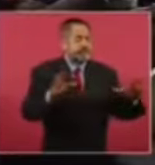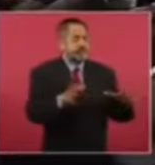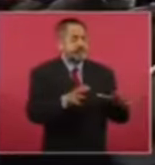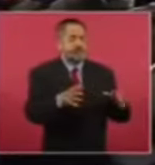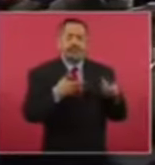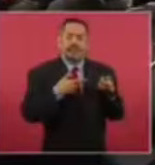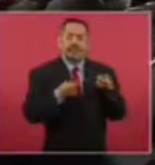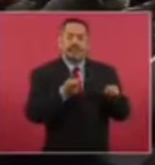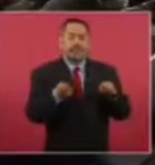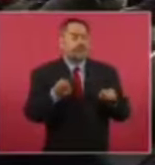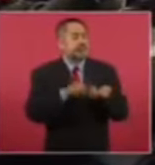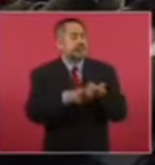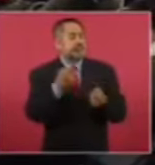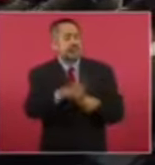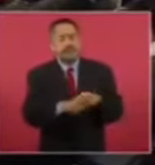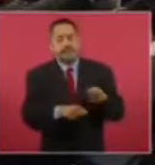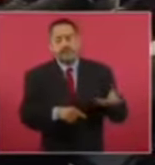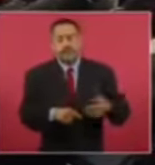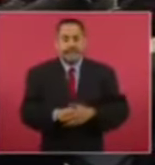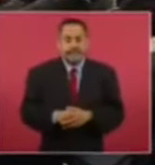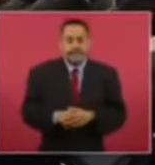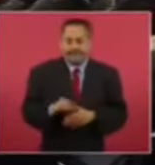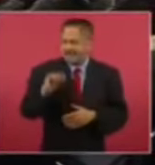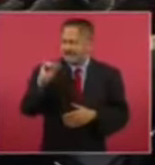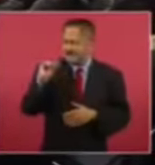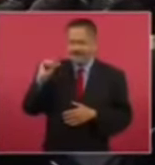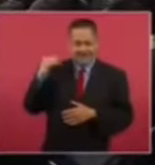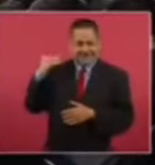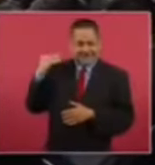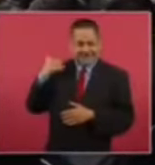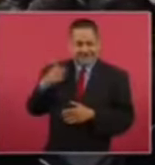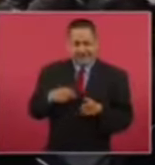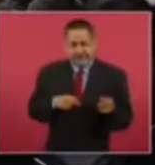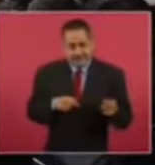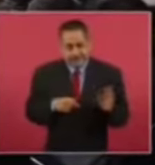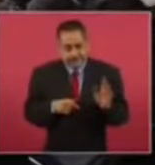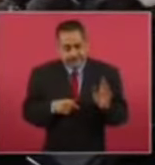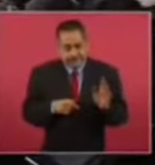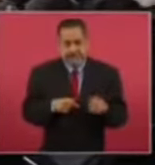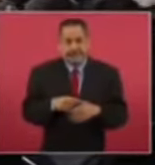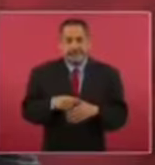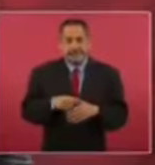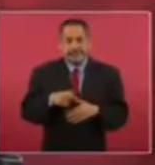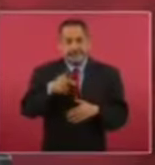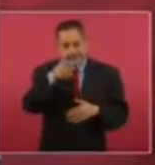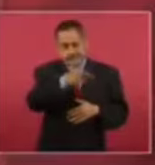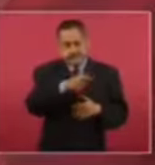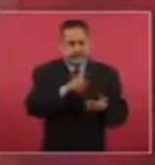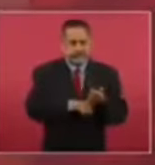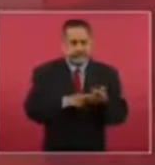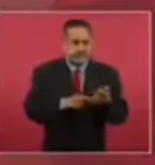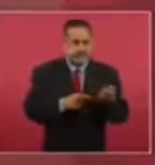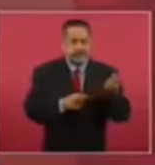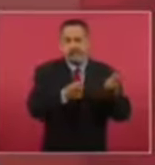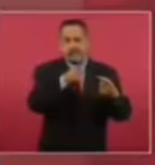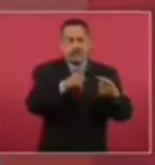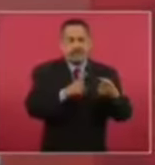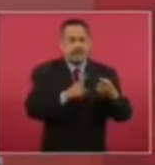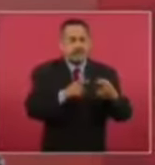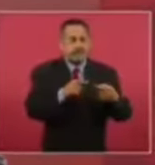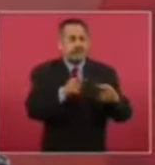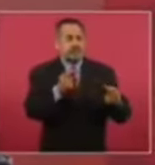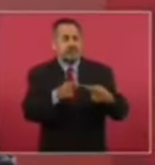independientes. Y últimamente, con las diferencias que han habido